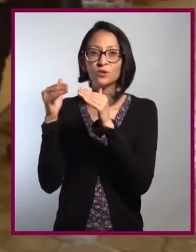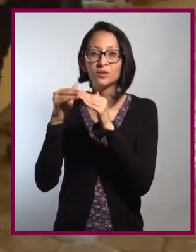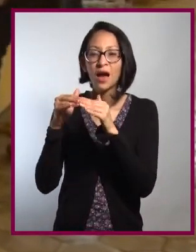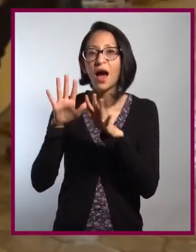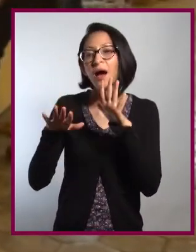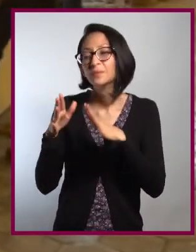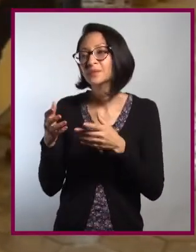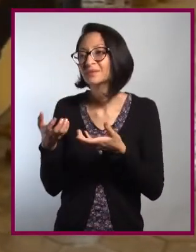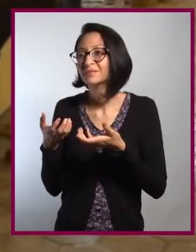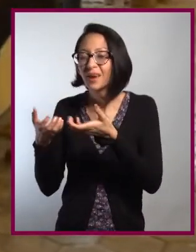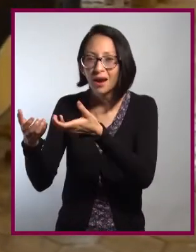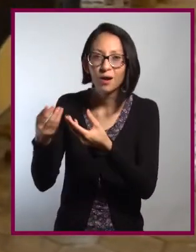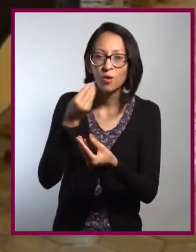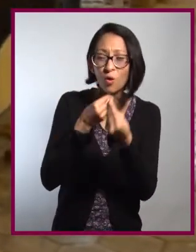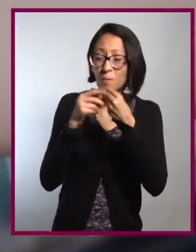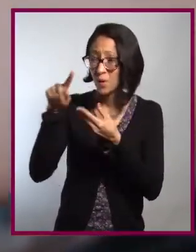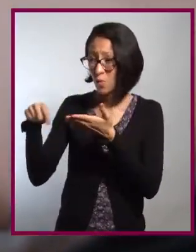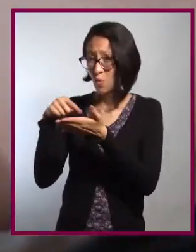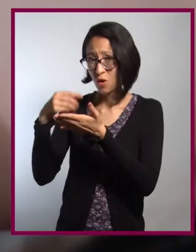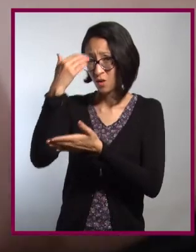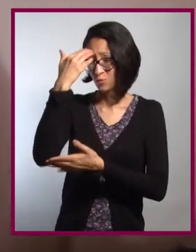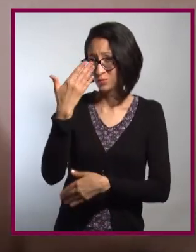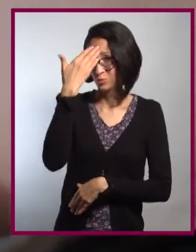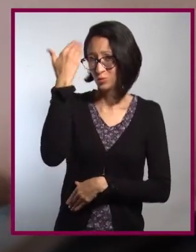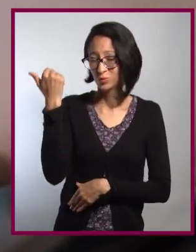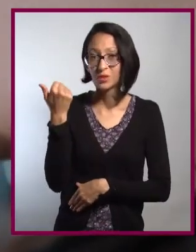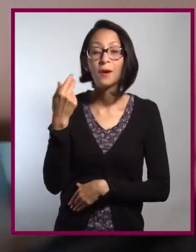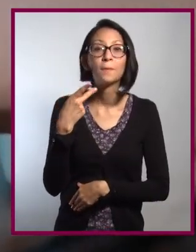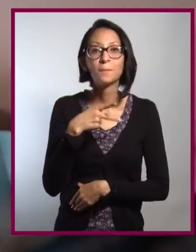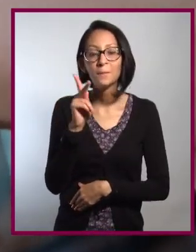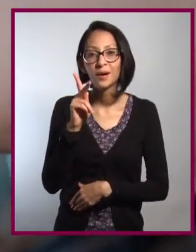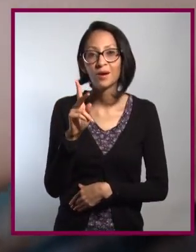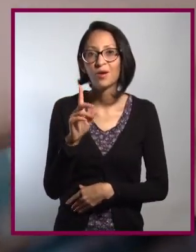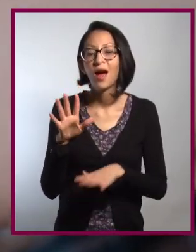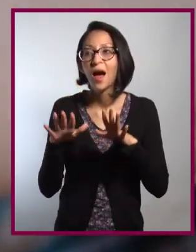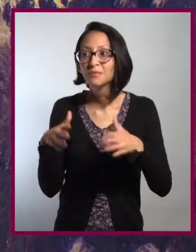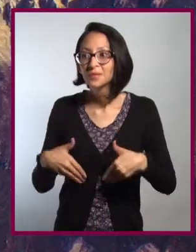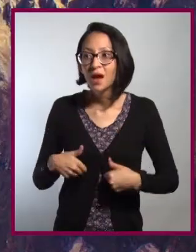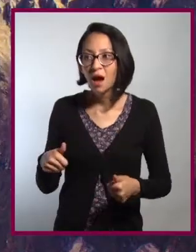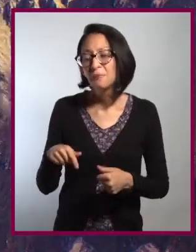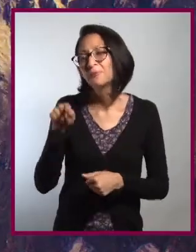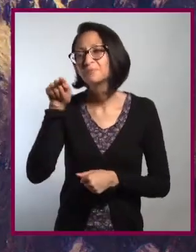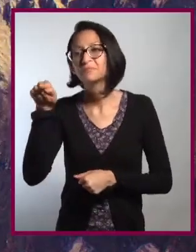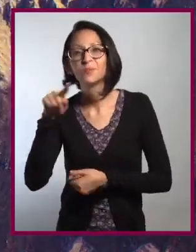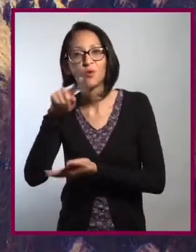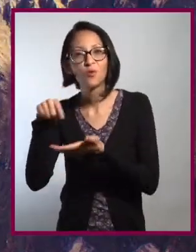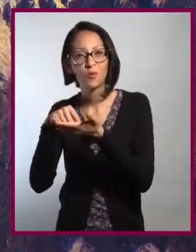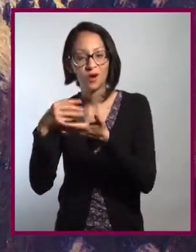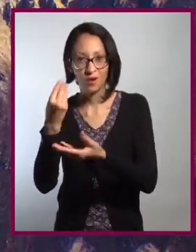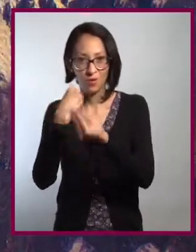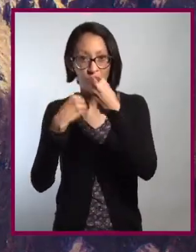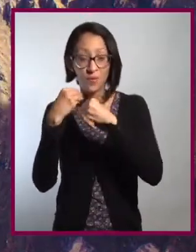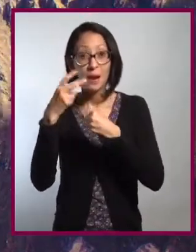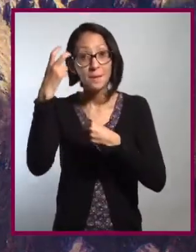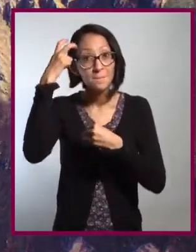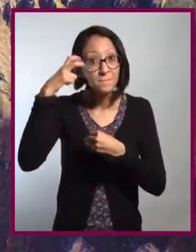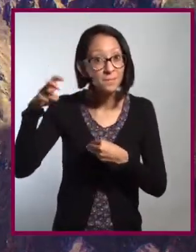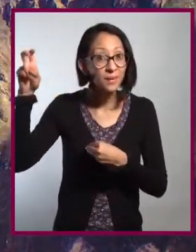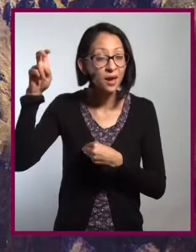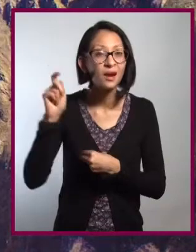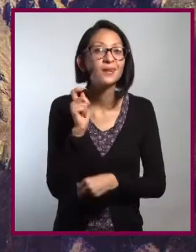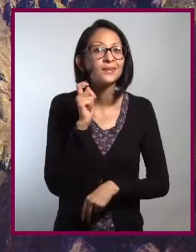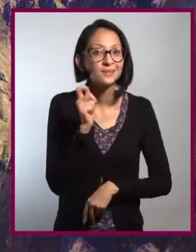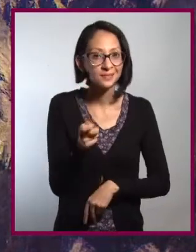no conocemos y muchas veces donde nos agarre el hambre. Viajar aumenta las probabilidades